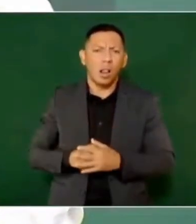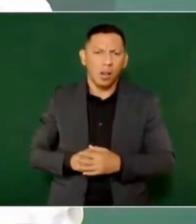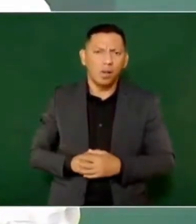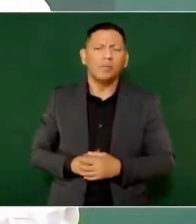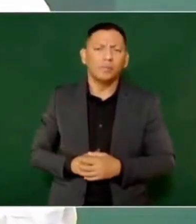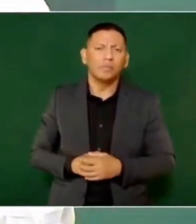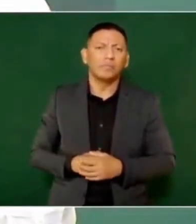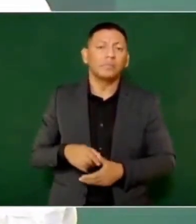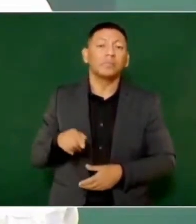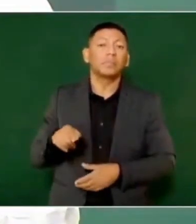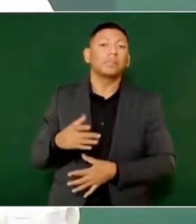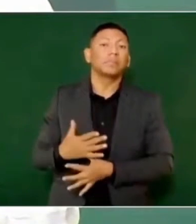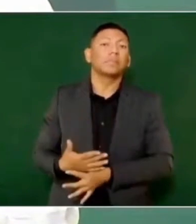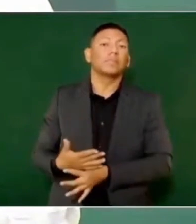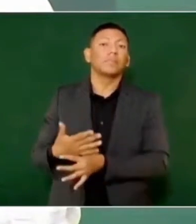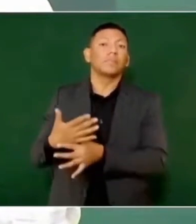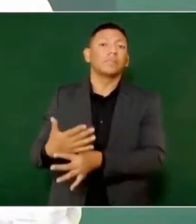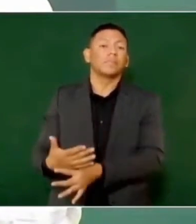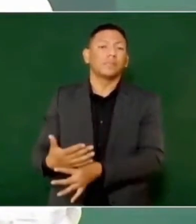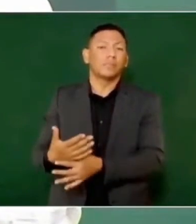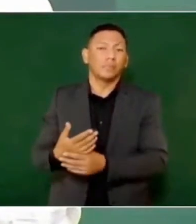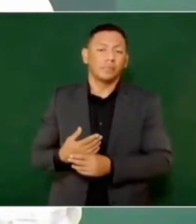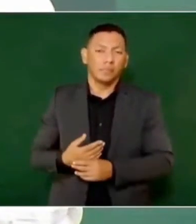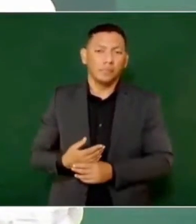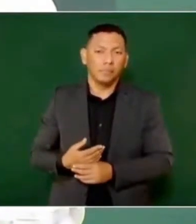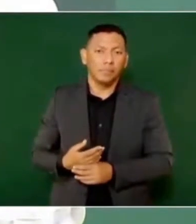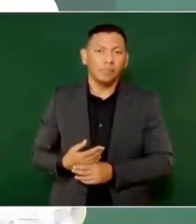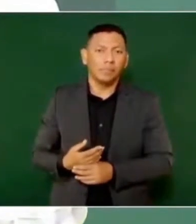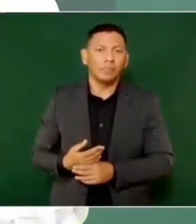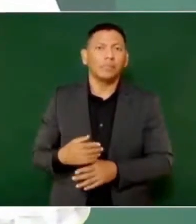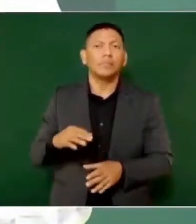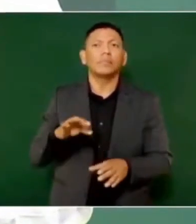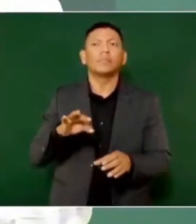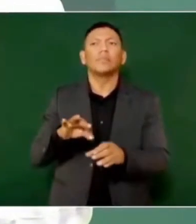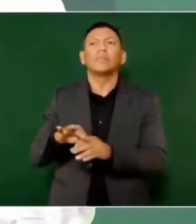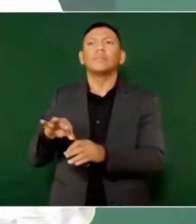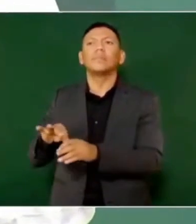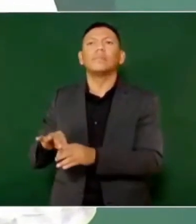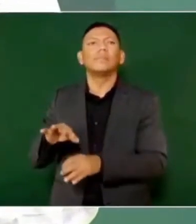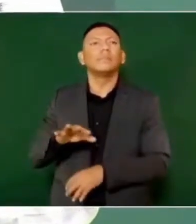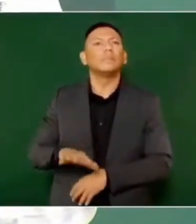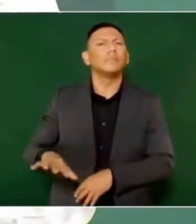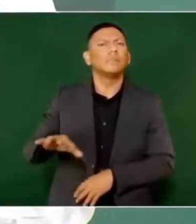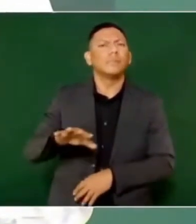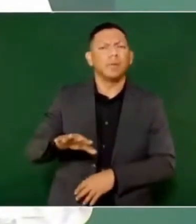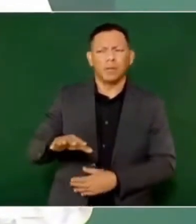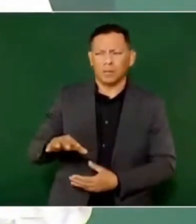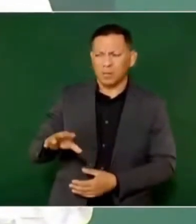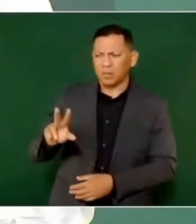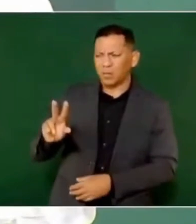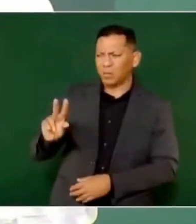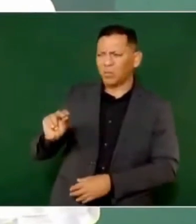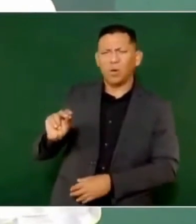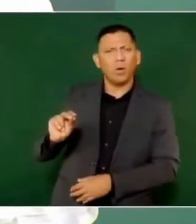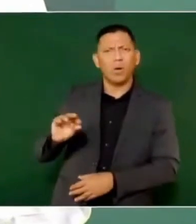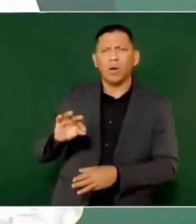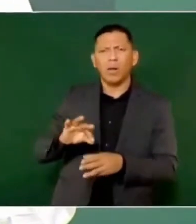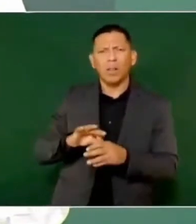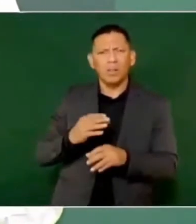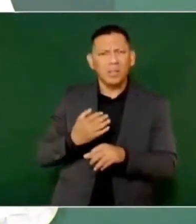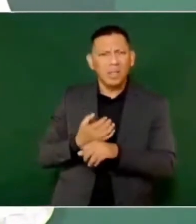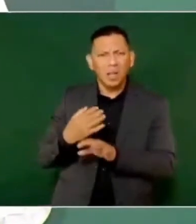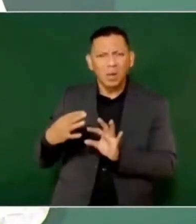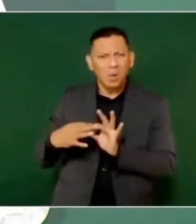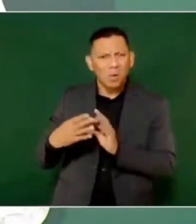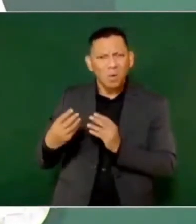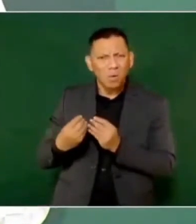de que vamos a hacer una elección de Estado. No, no somos iguales,